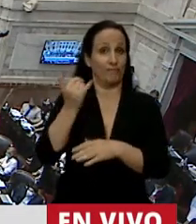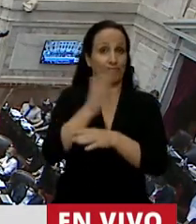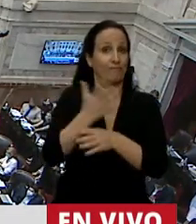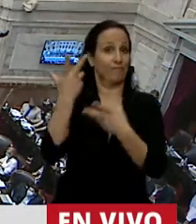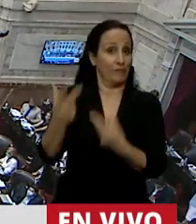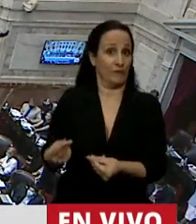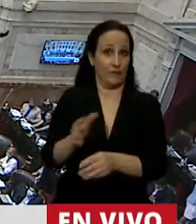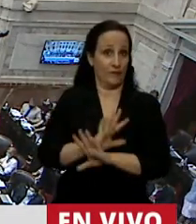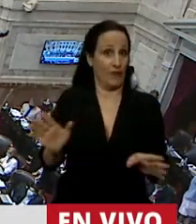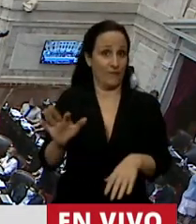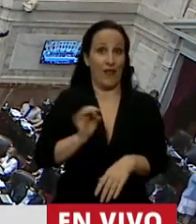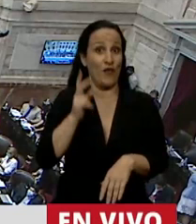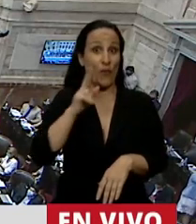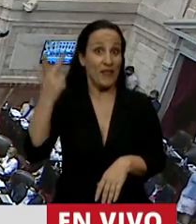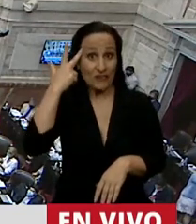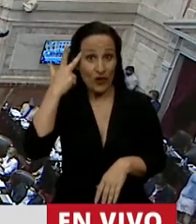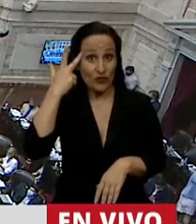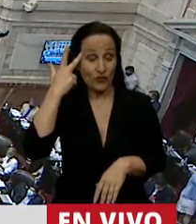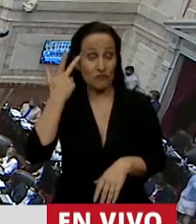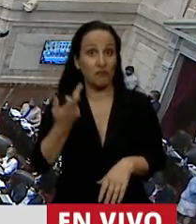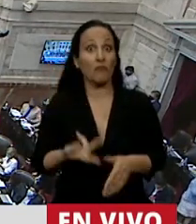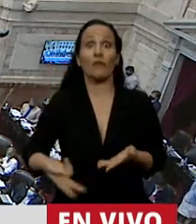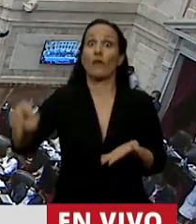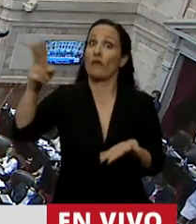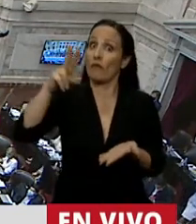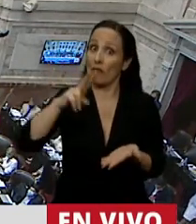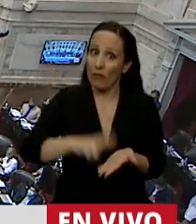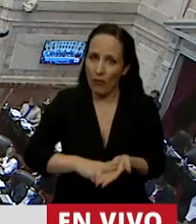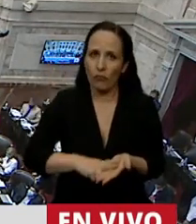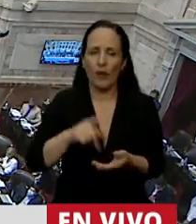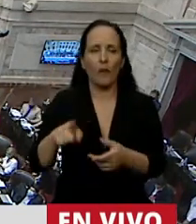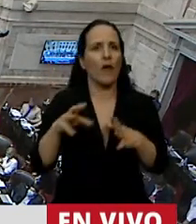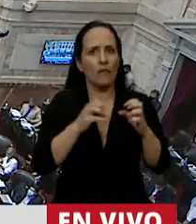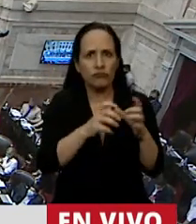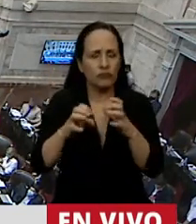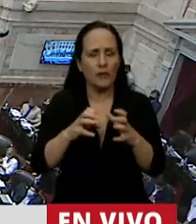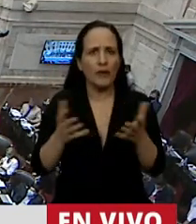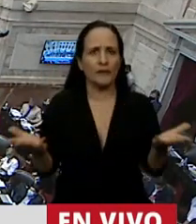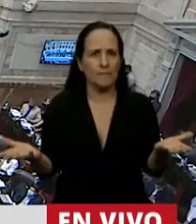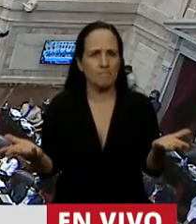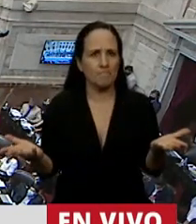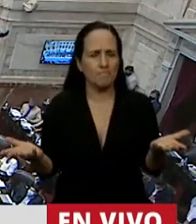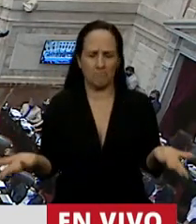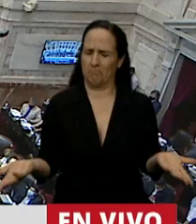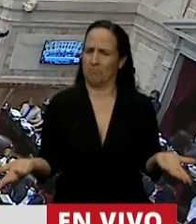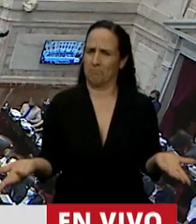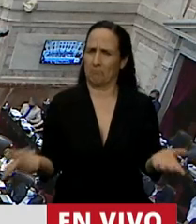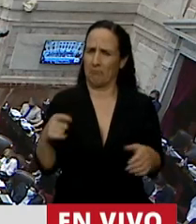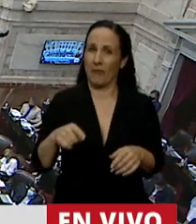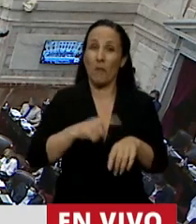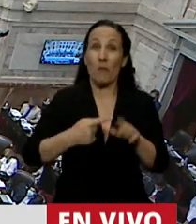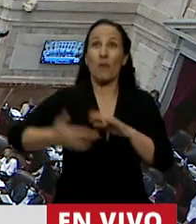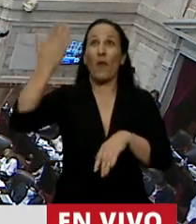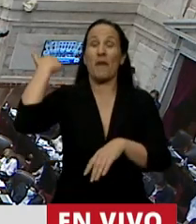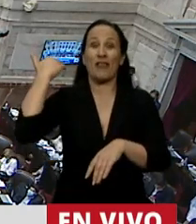en 2018 y nuevamente nos llevamos a volver a debatirlo. La verdad, con un gran contraste a lo que fue